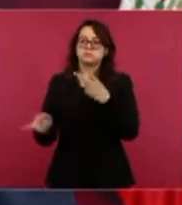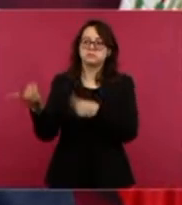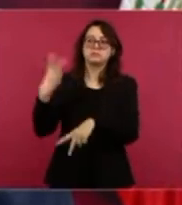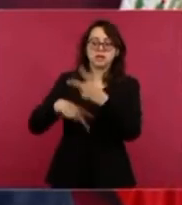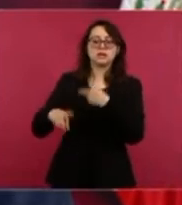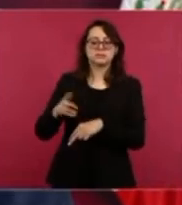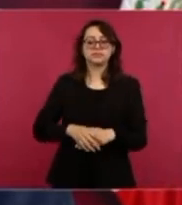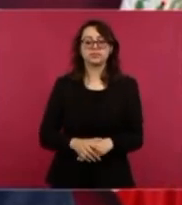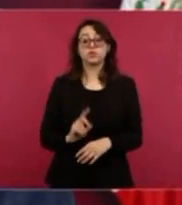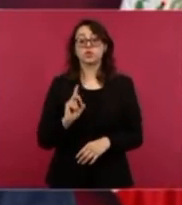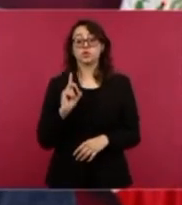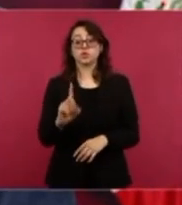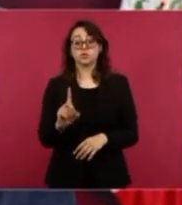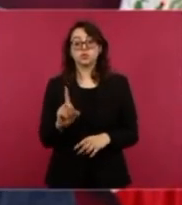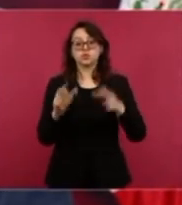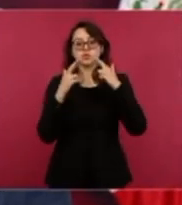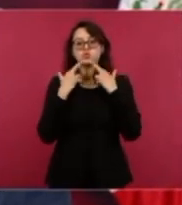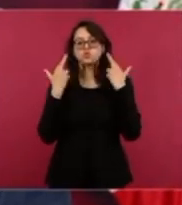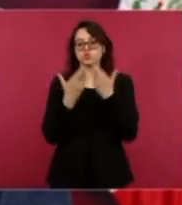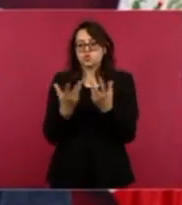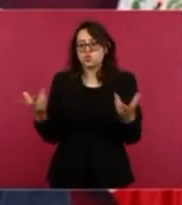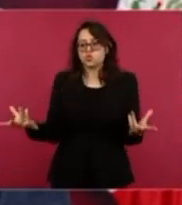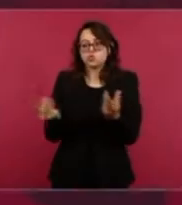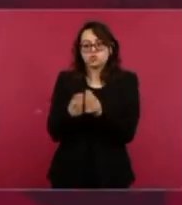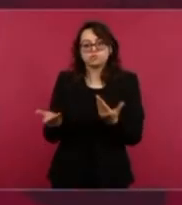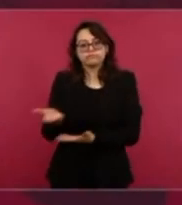importante porque